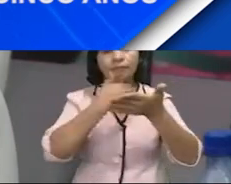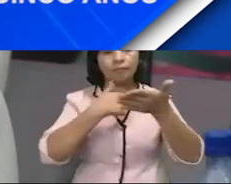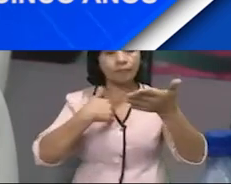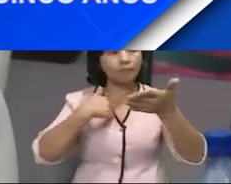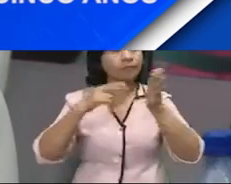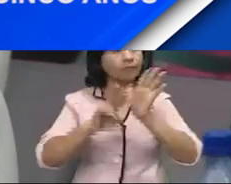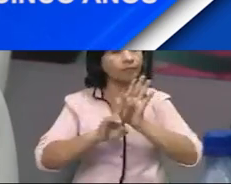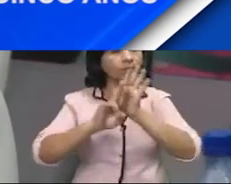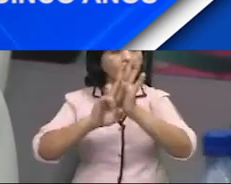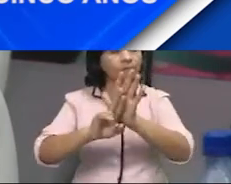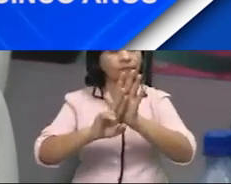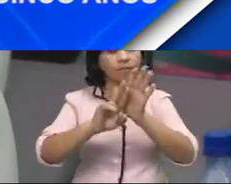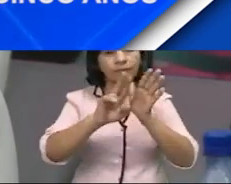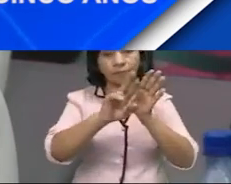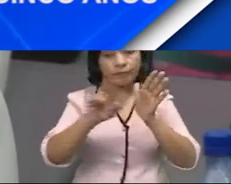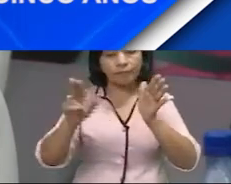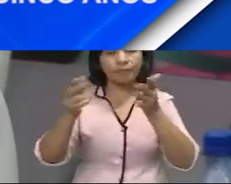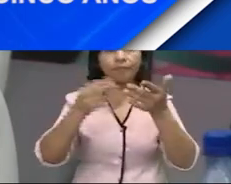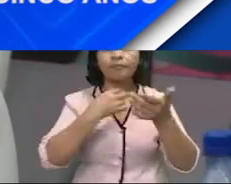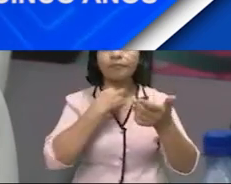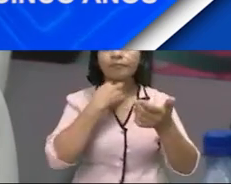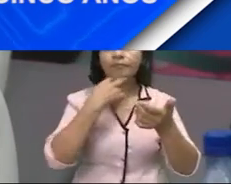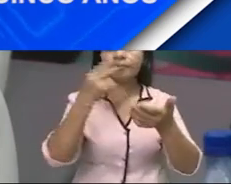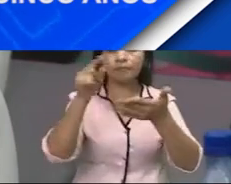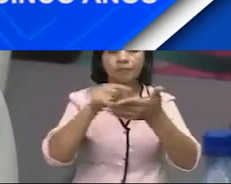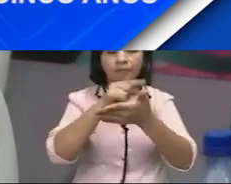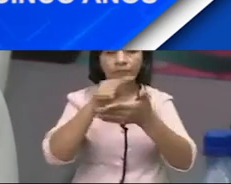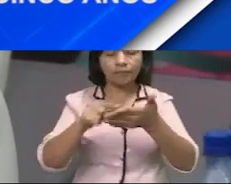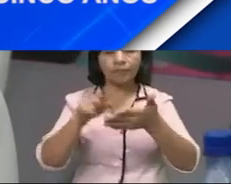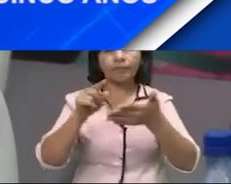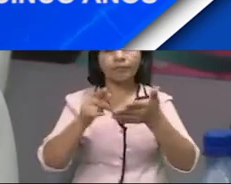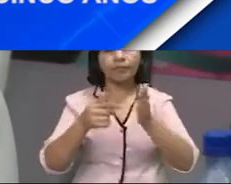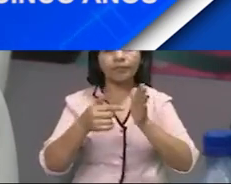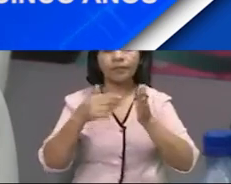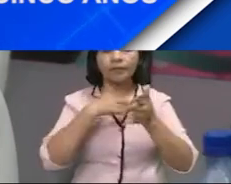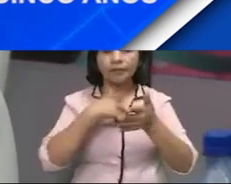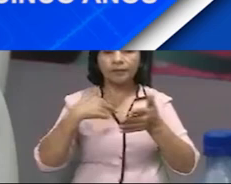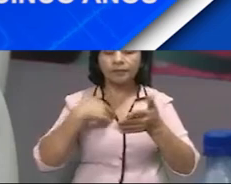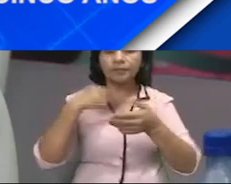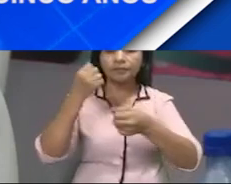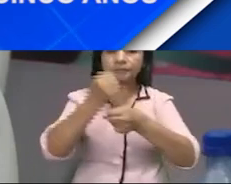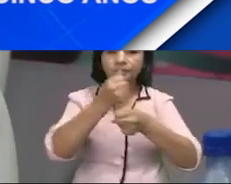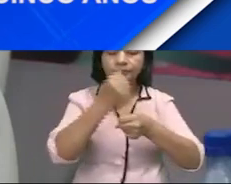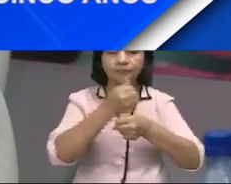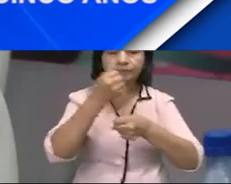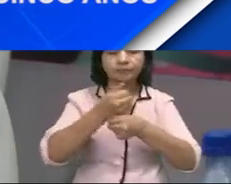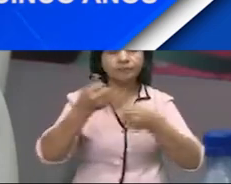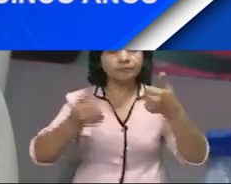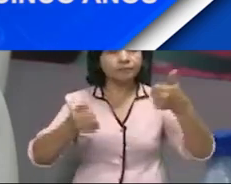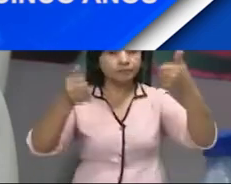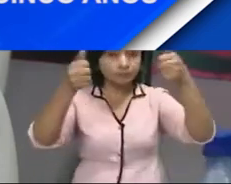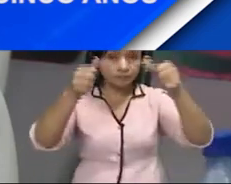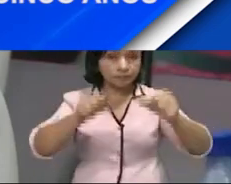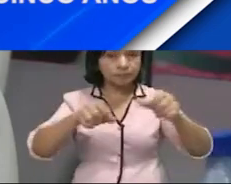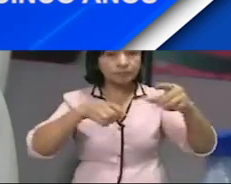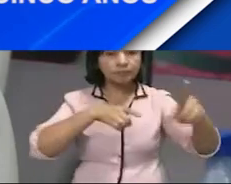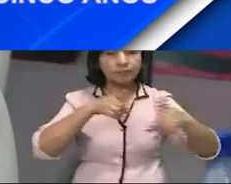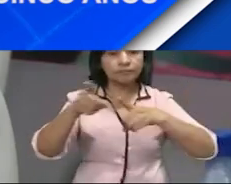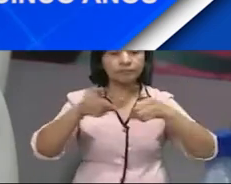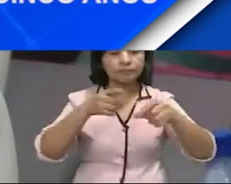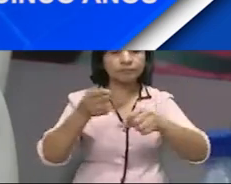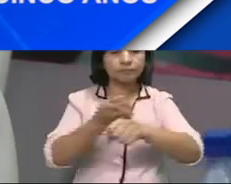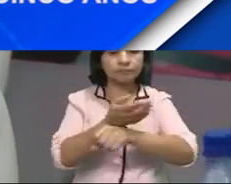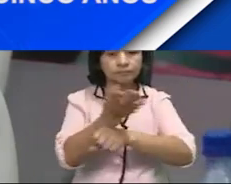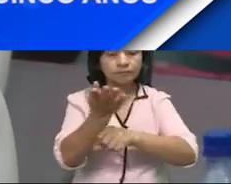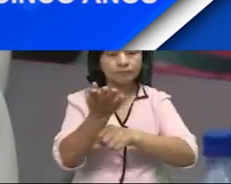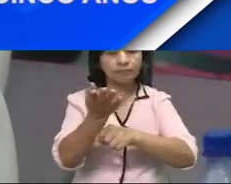de resoluciones del mismo con voz y voto. Ejercer las funciones que por resolución o delegación del